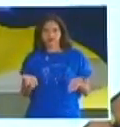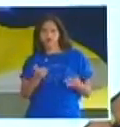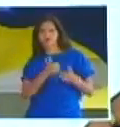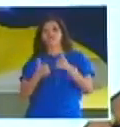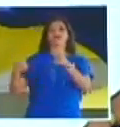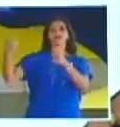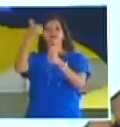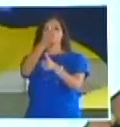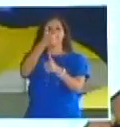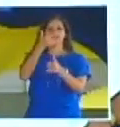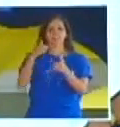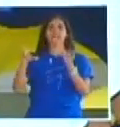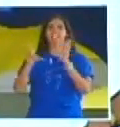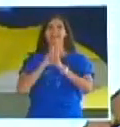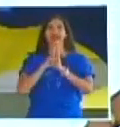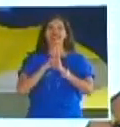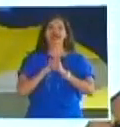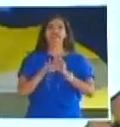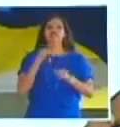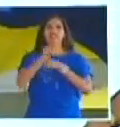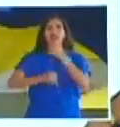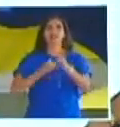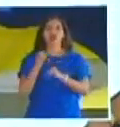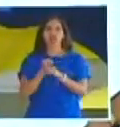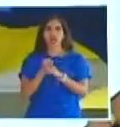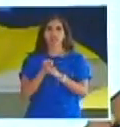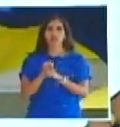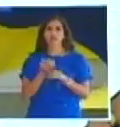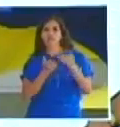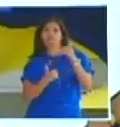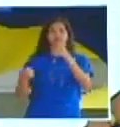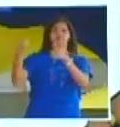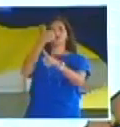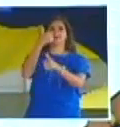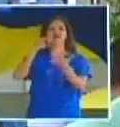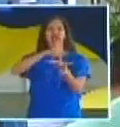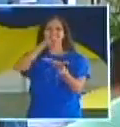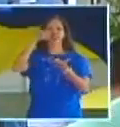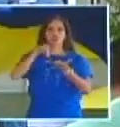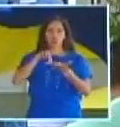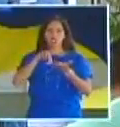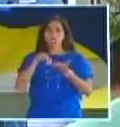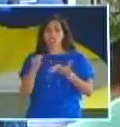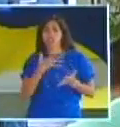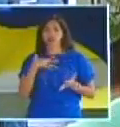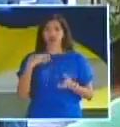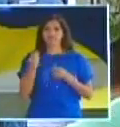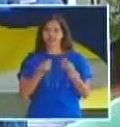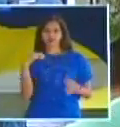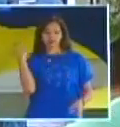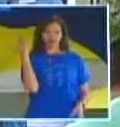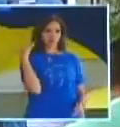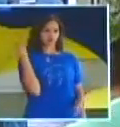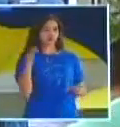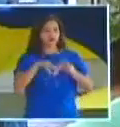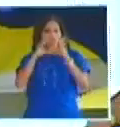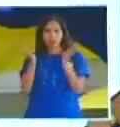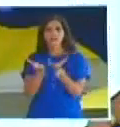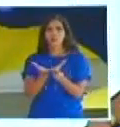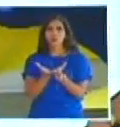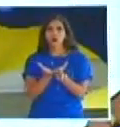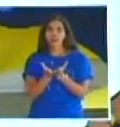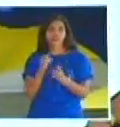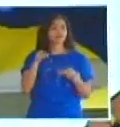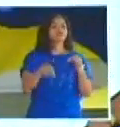por encima de las leyes internacionales, ponerse por encima de las naciones y pretender ser un gobierno en el mundo